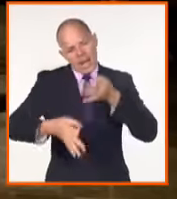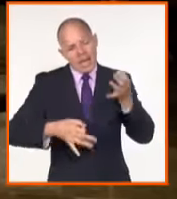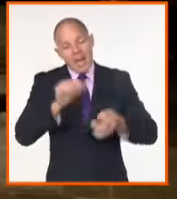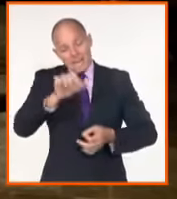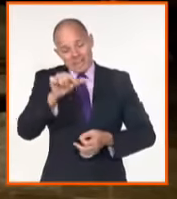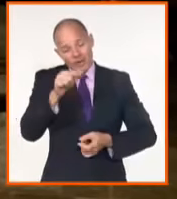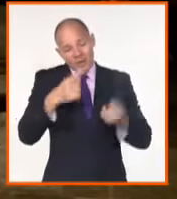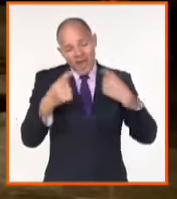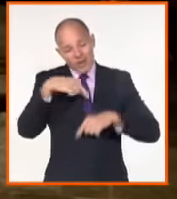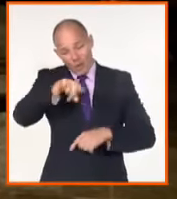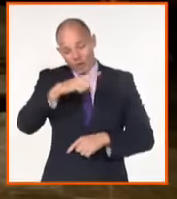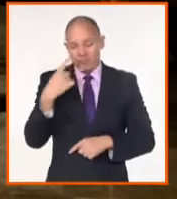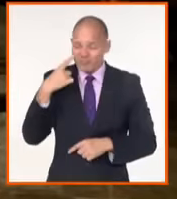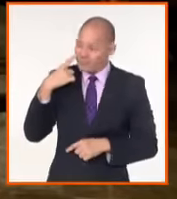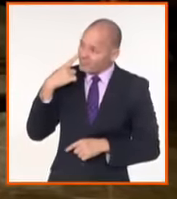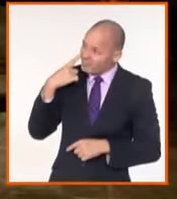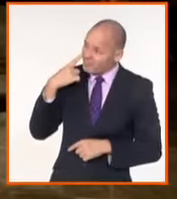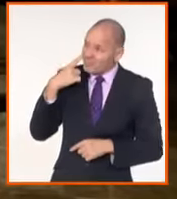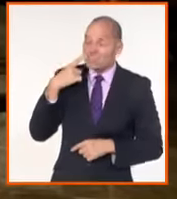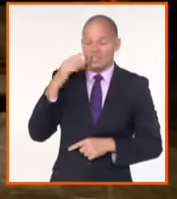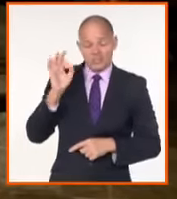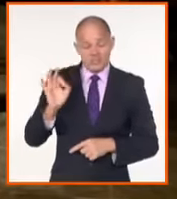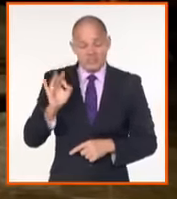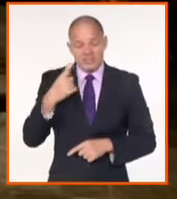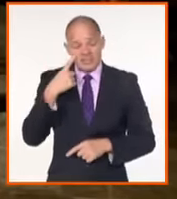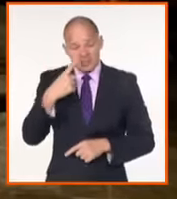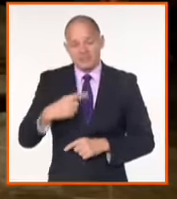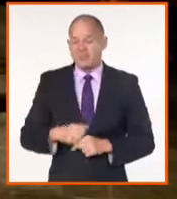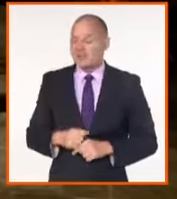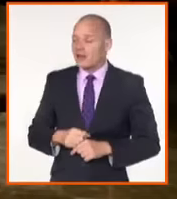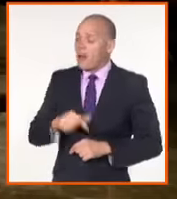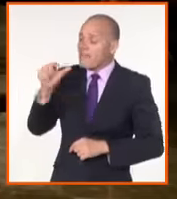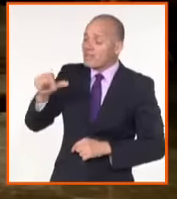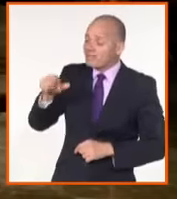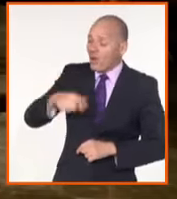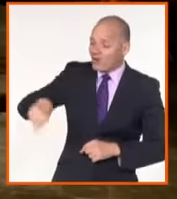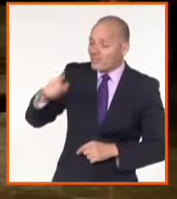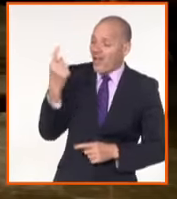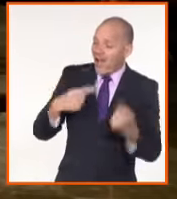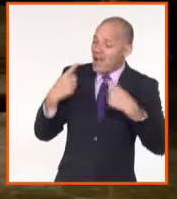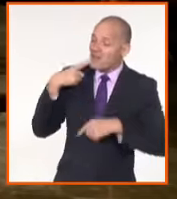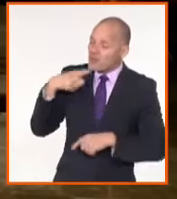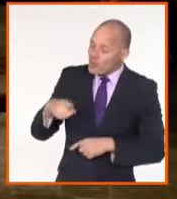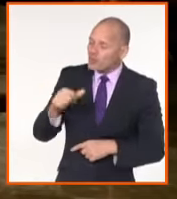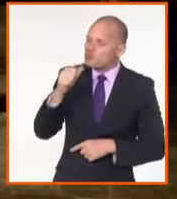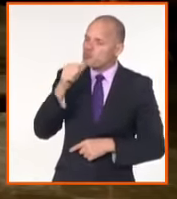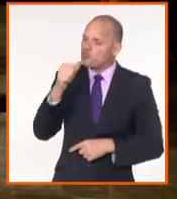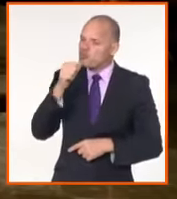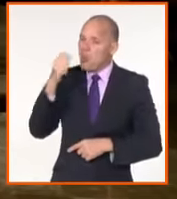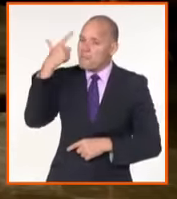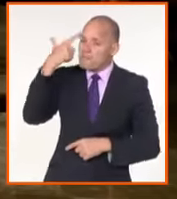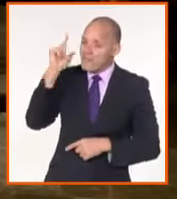estas personalidades o que tenían estas personalidades con relación a determinados sucesos en Cuba a partir de la